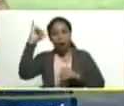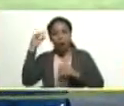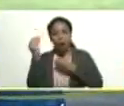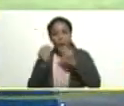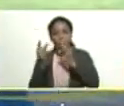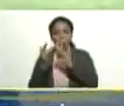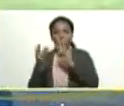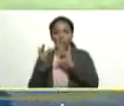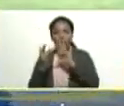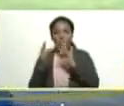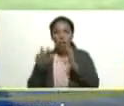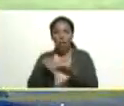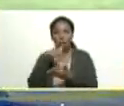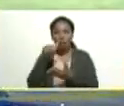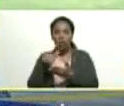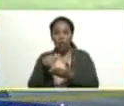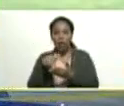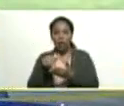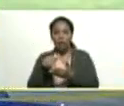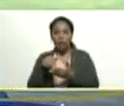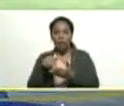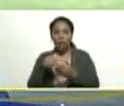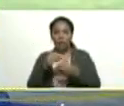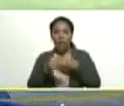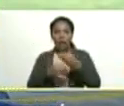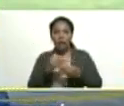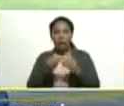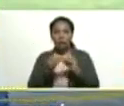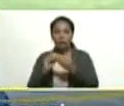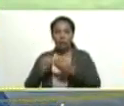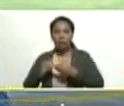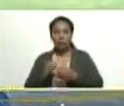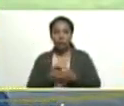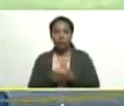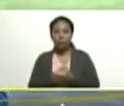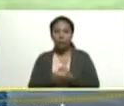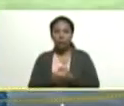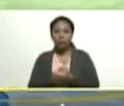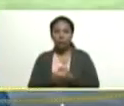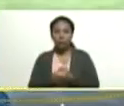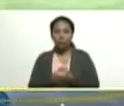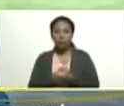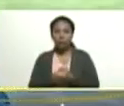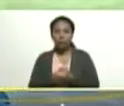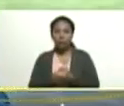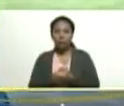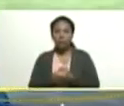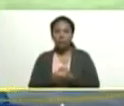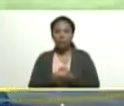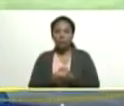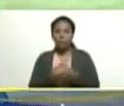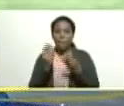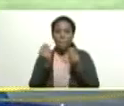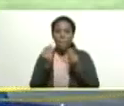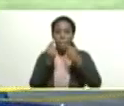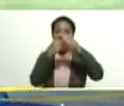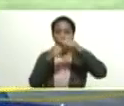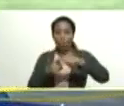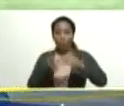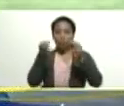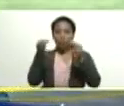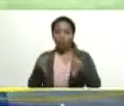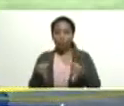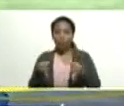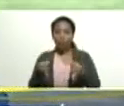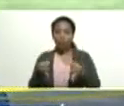ruta nacional. Construir la ruta nacional con calidad, con precios justos, ¿ah? Y